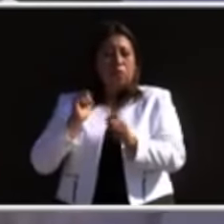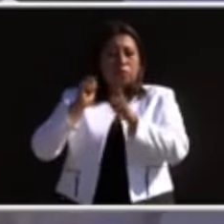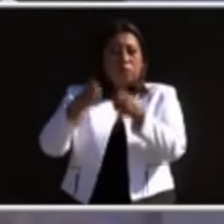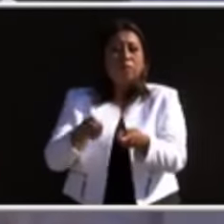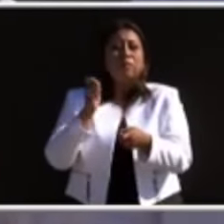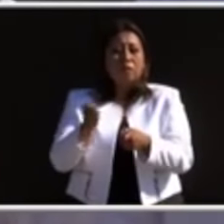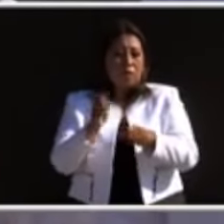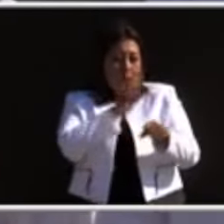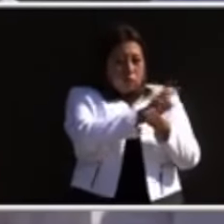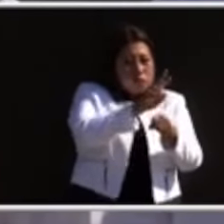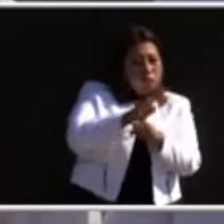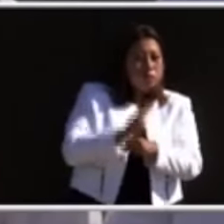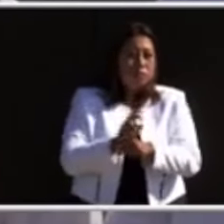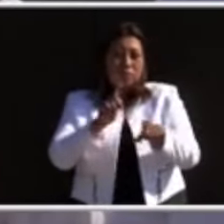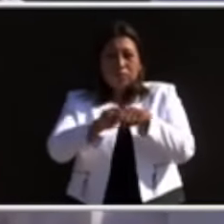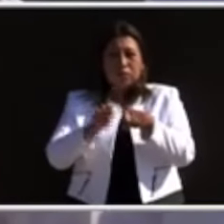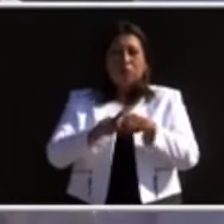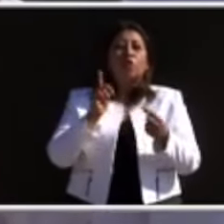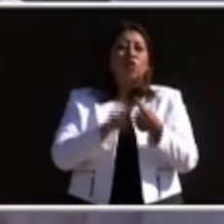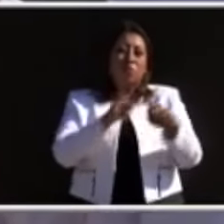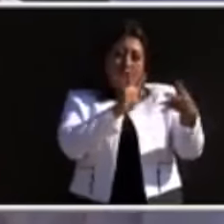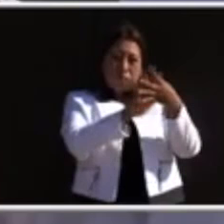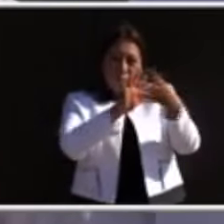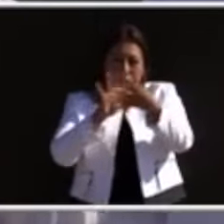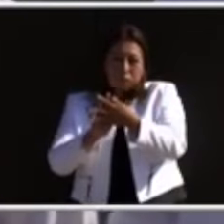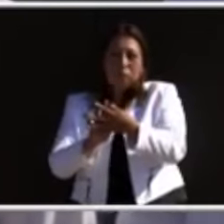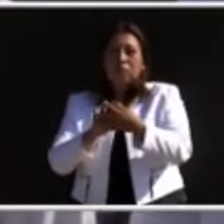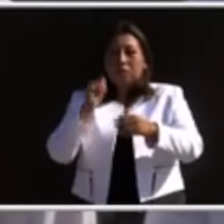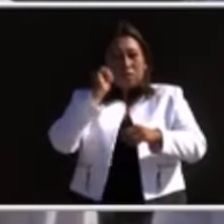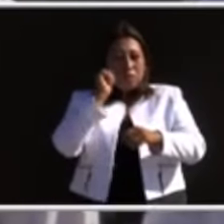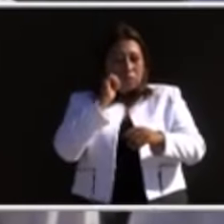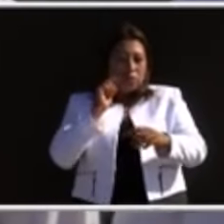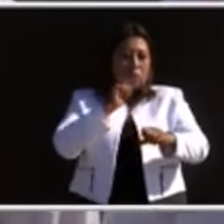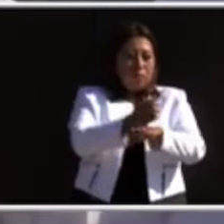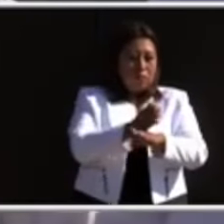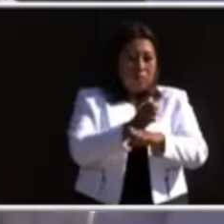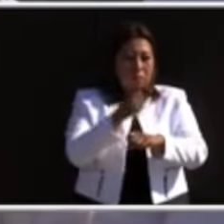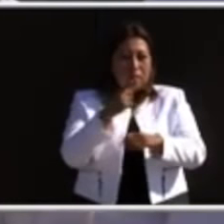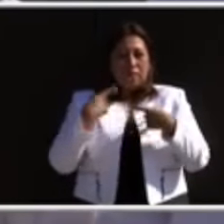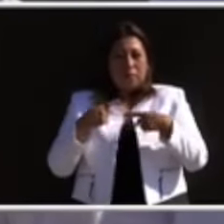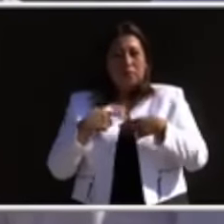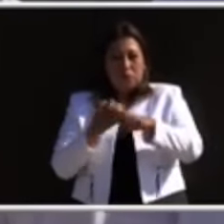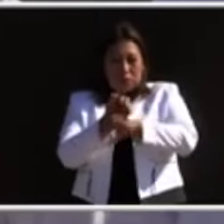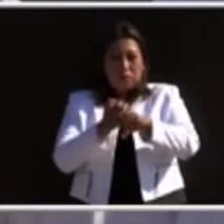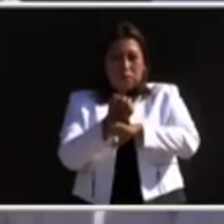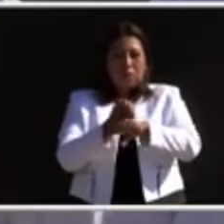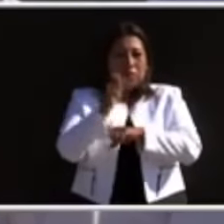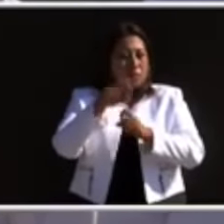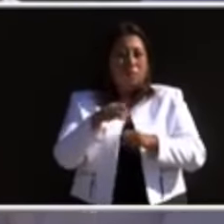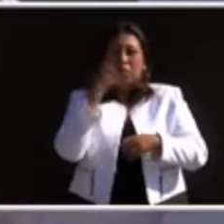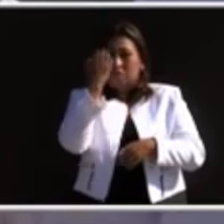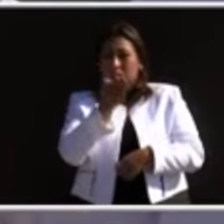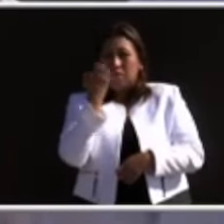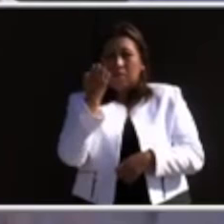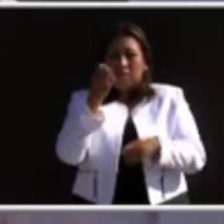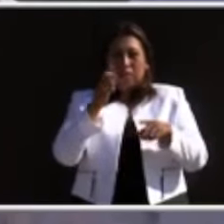Readaptación Social, así como director de Prevención y Readaptación Social en Veracruz. María de los